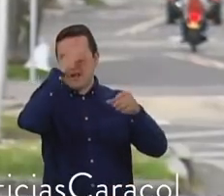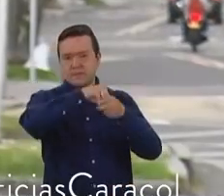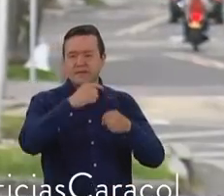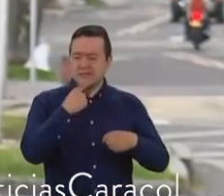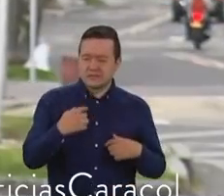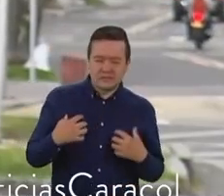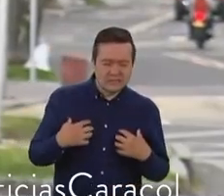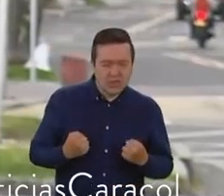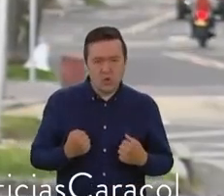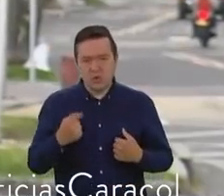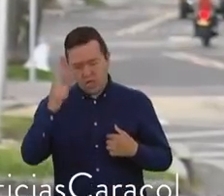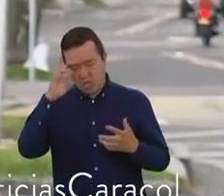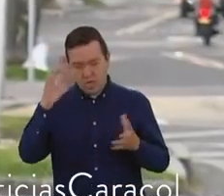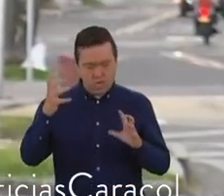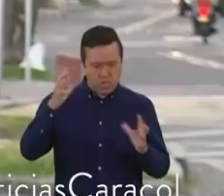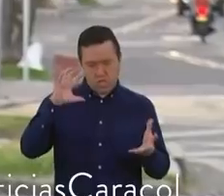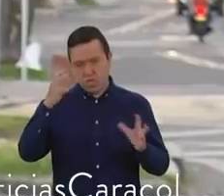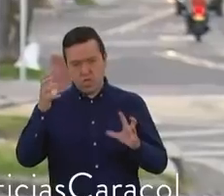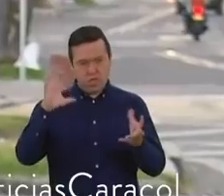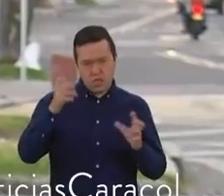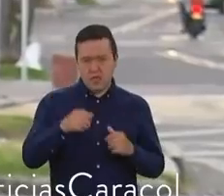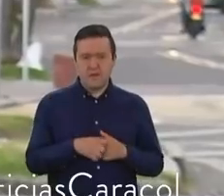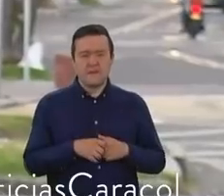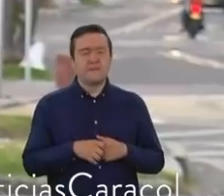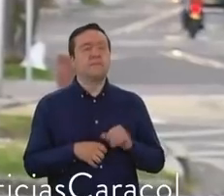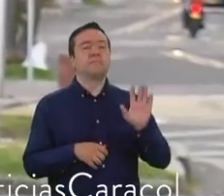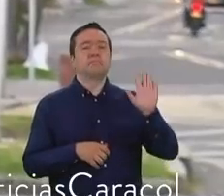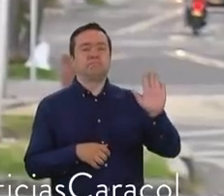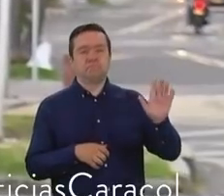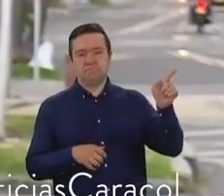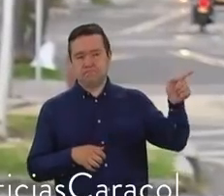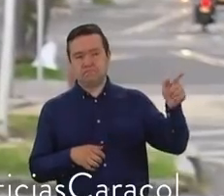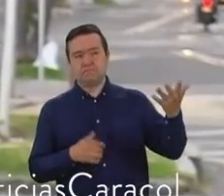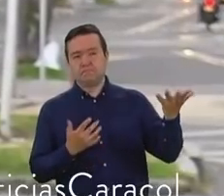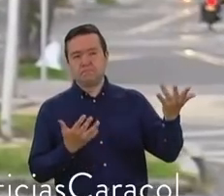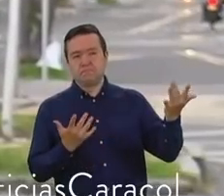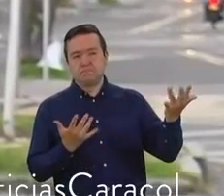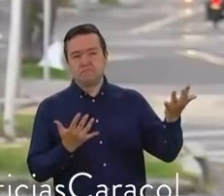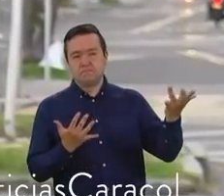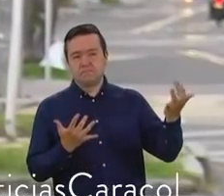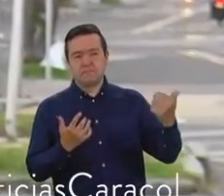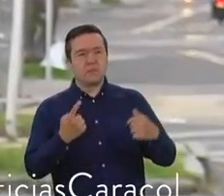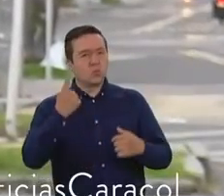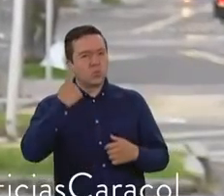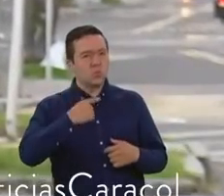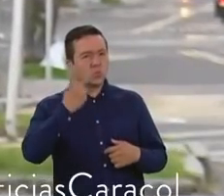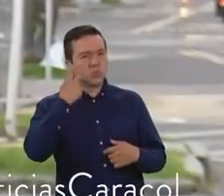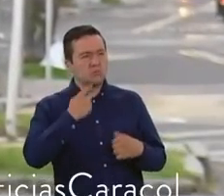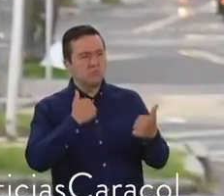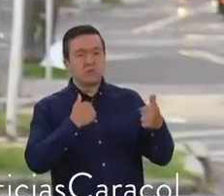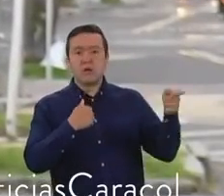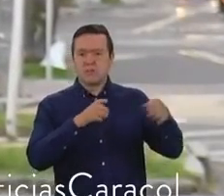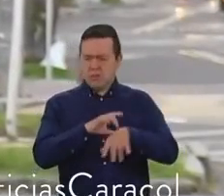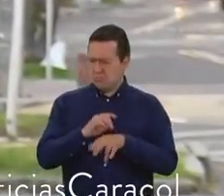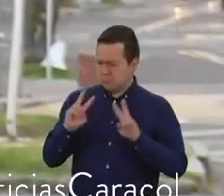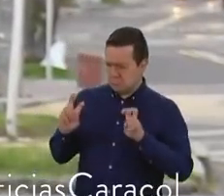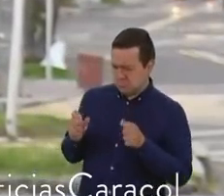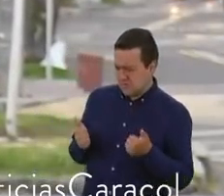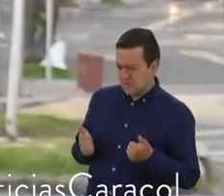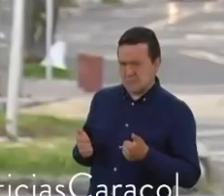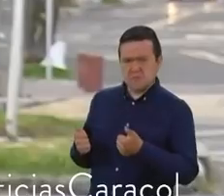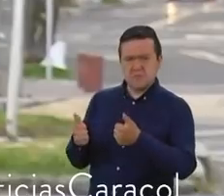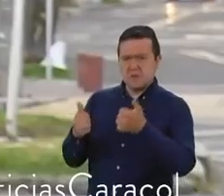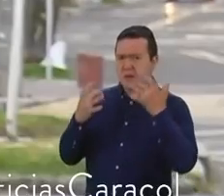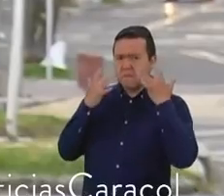y problemas mentales. Después de verificar el estado de salud durante 2 días, los médicos dijeron que no tenía absolutamente nada,